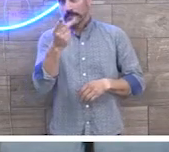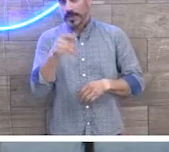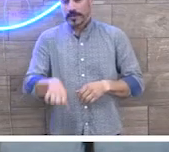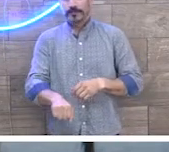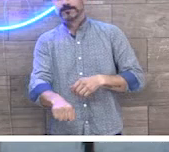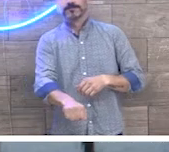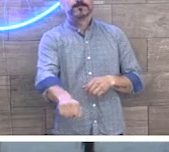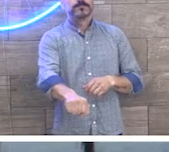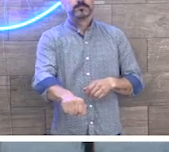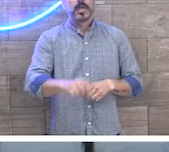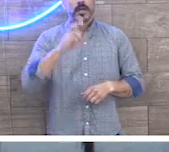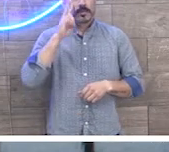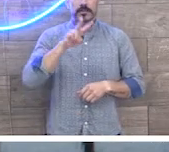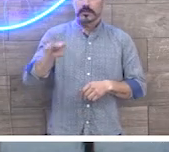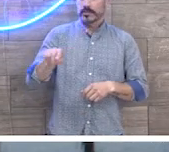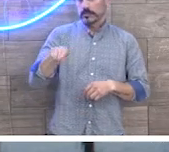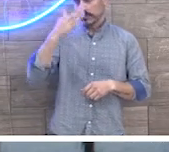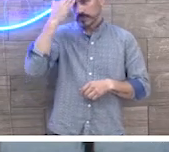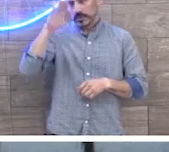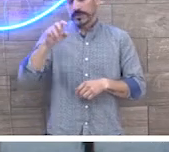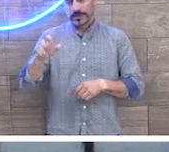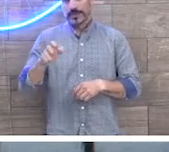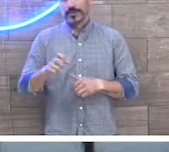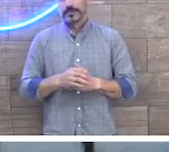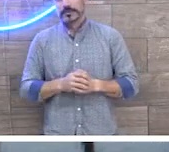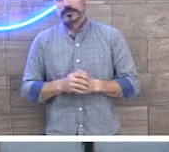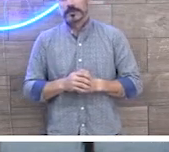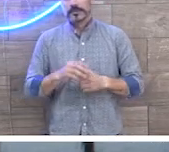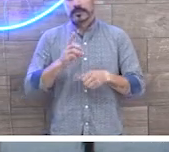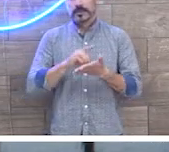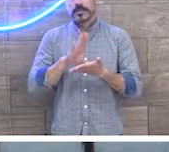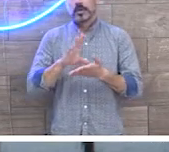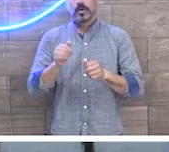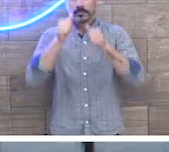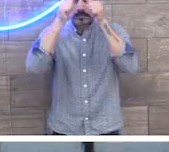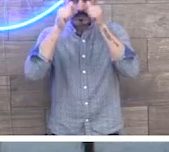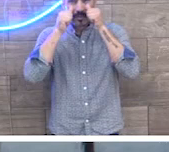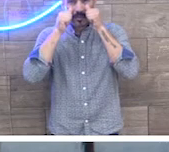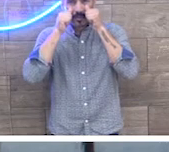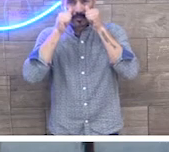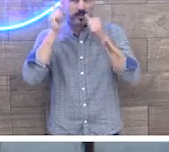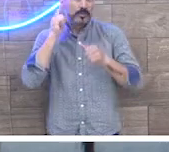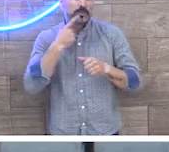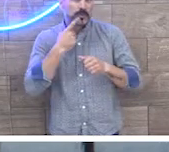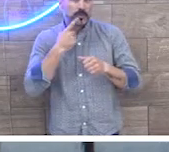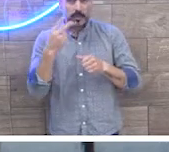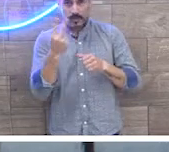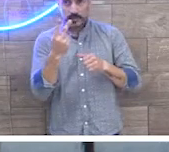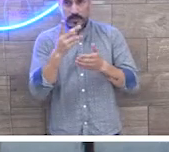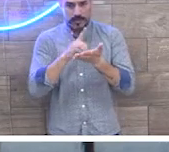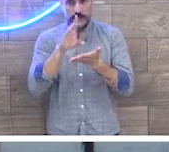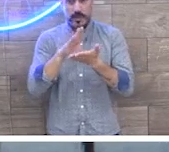programas estaremos hablando también de la comunidad de los sordos ciegos, o las discapacidades intelectuales o psicosociales, pues estas no